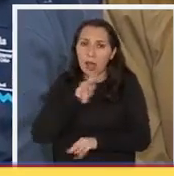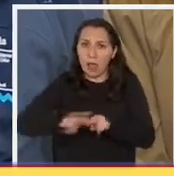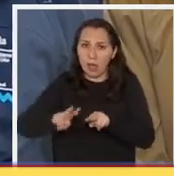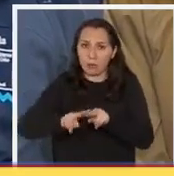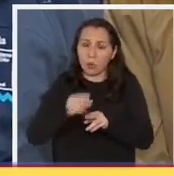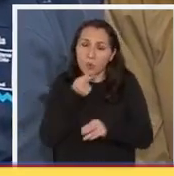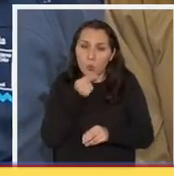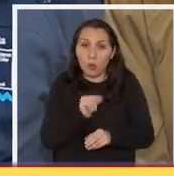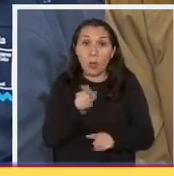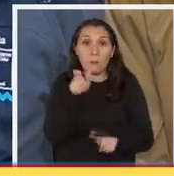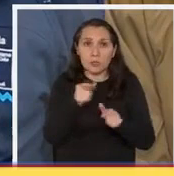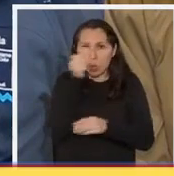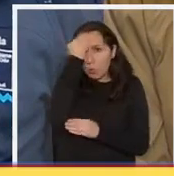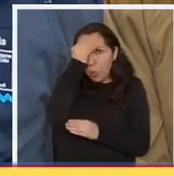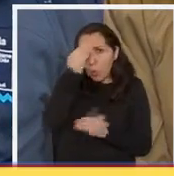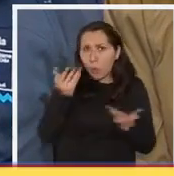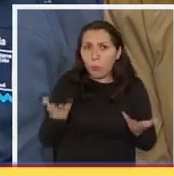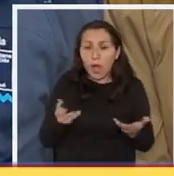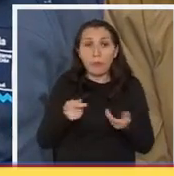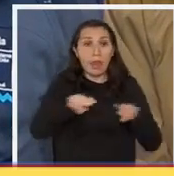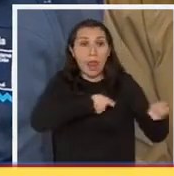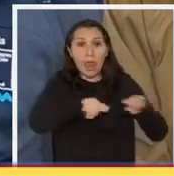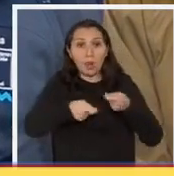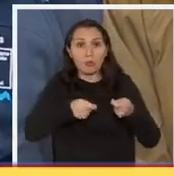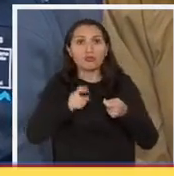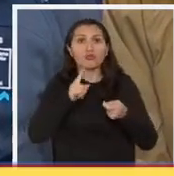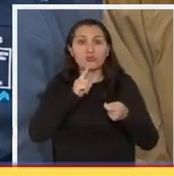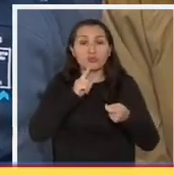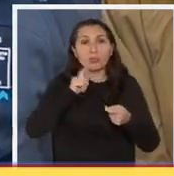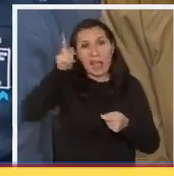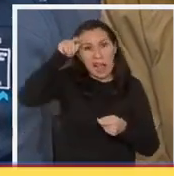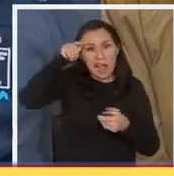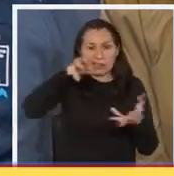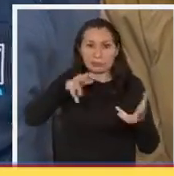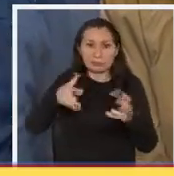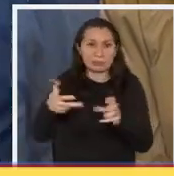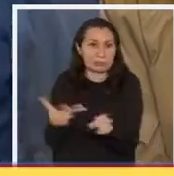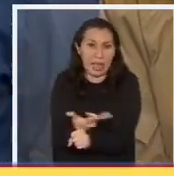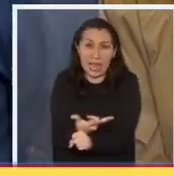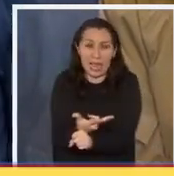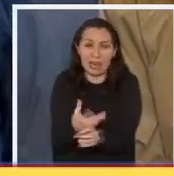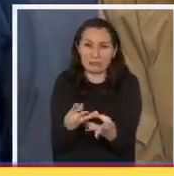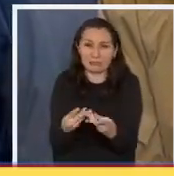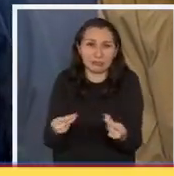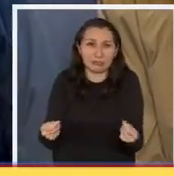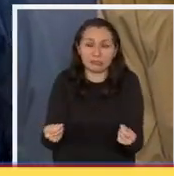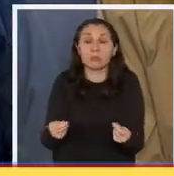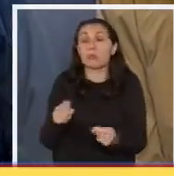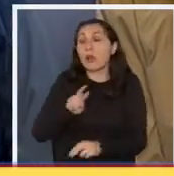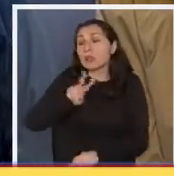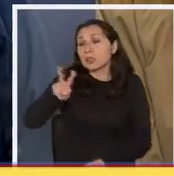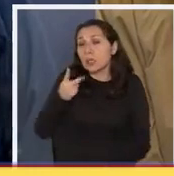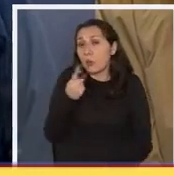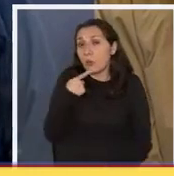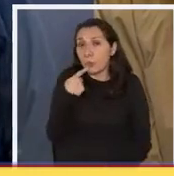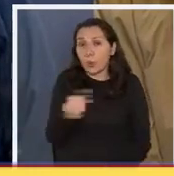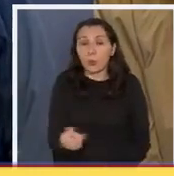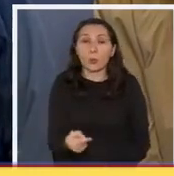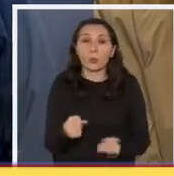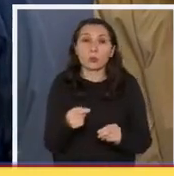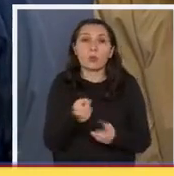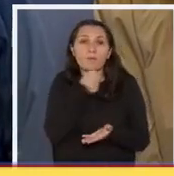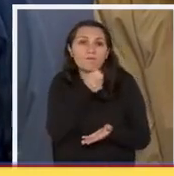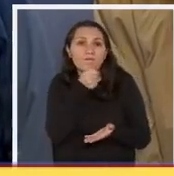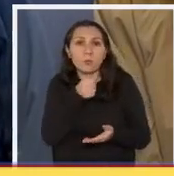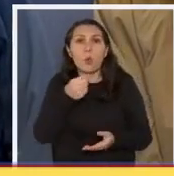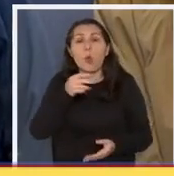solución. La gente está muy preocupada porque hay locales comerciales, tienen sus carnes, ya están descompuestas a esta altura. Sí. Y la segunda pregunta que tiene que ver con un